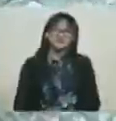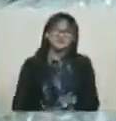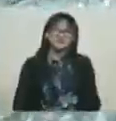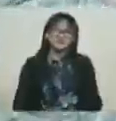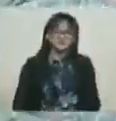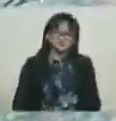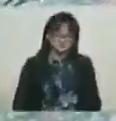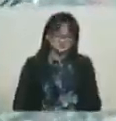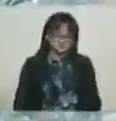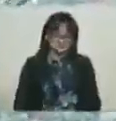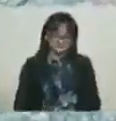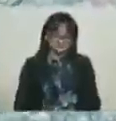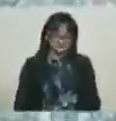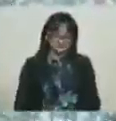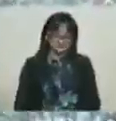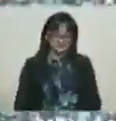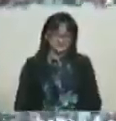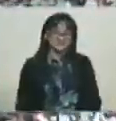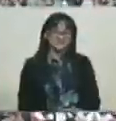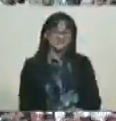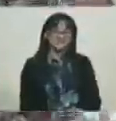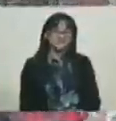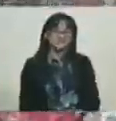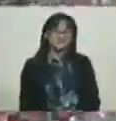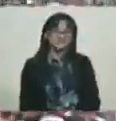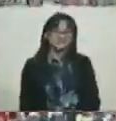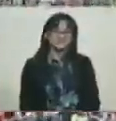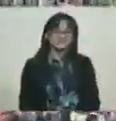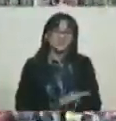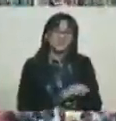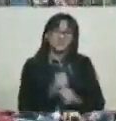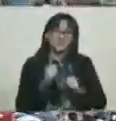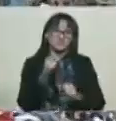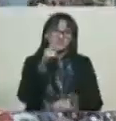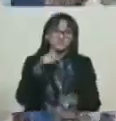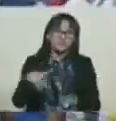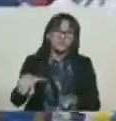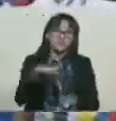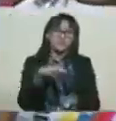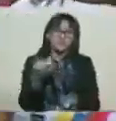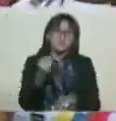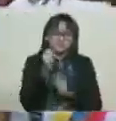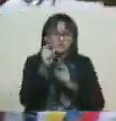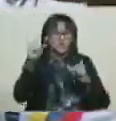presión ante esta fuerza del pueblo